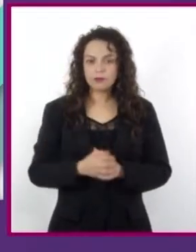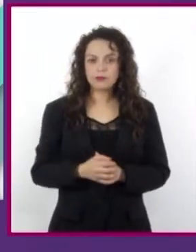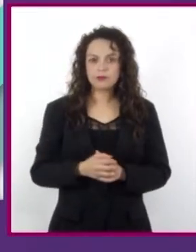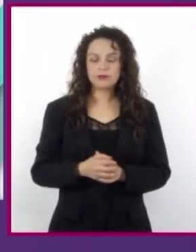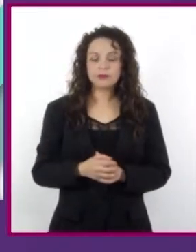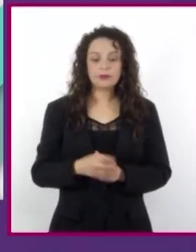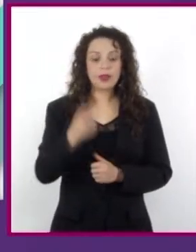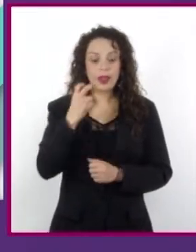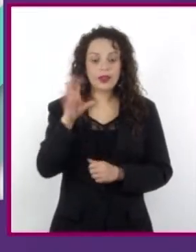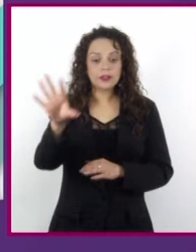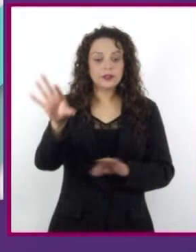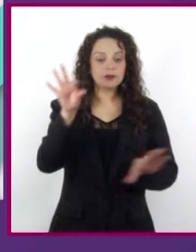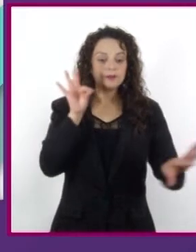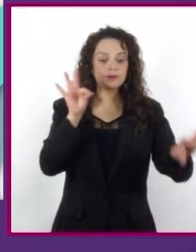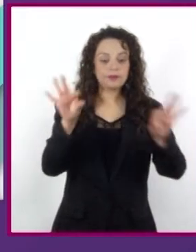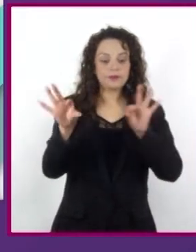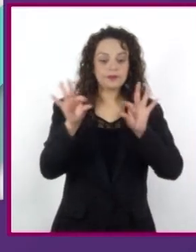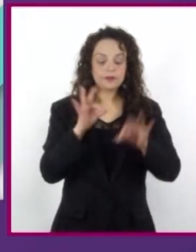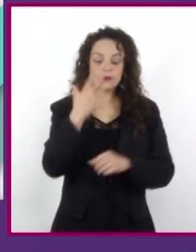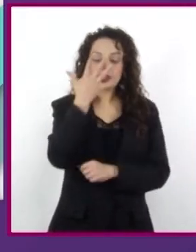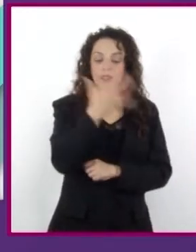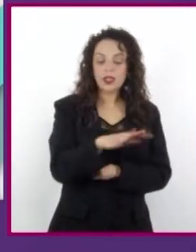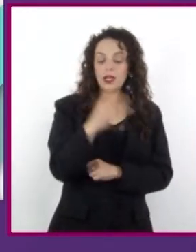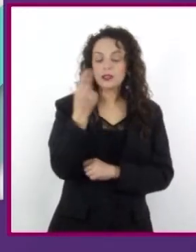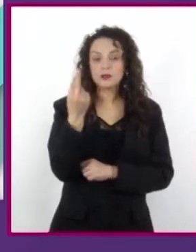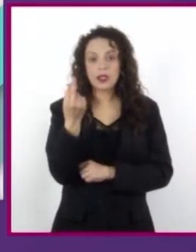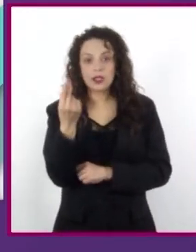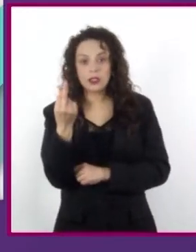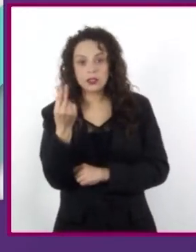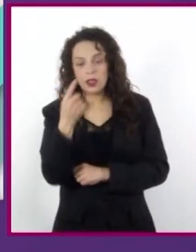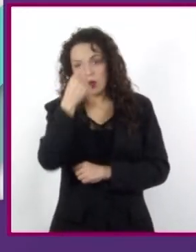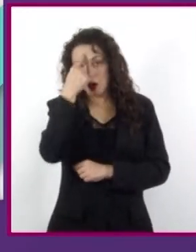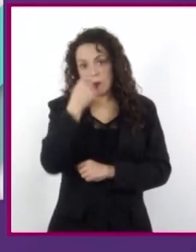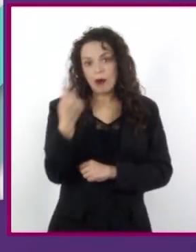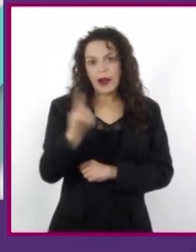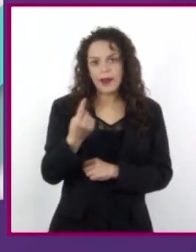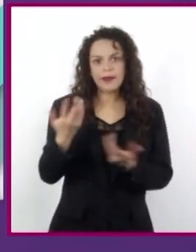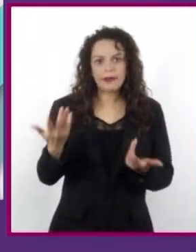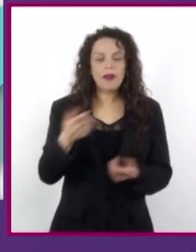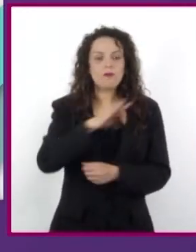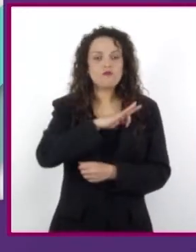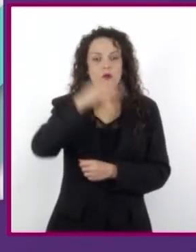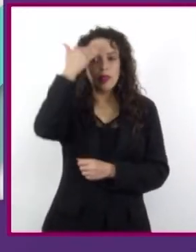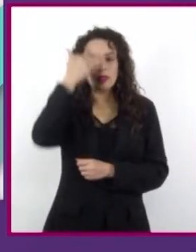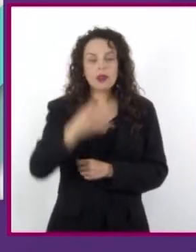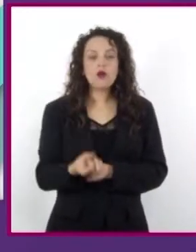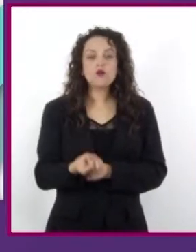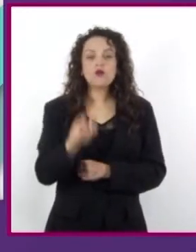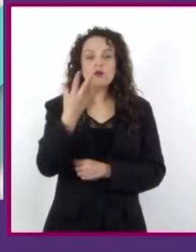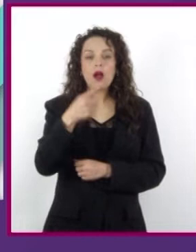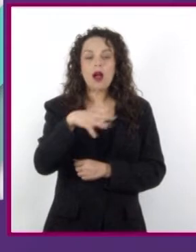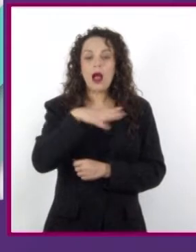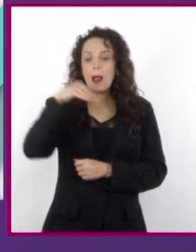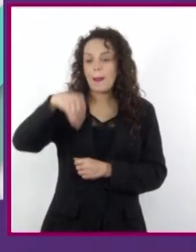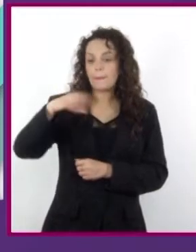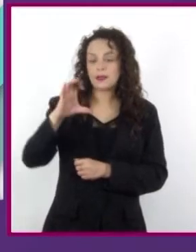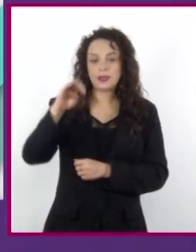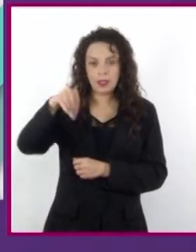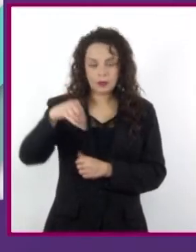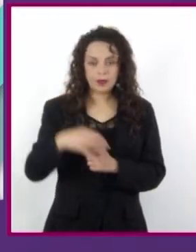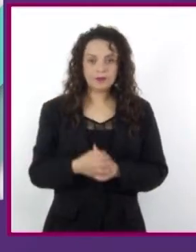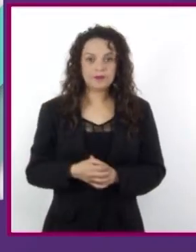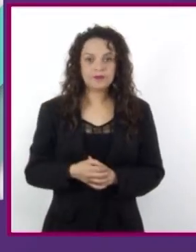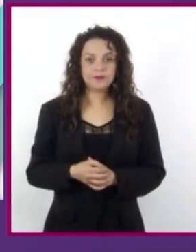los coeficientes 10 y 25 para saber cuál es su mínimo común múltiplo. Lo que